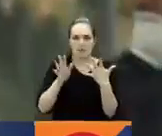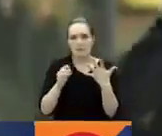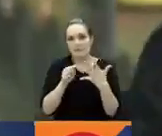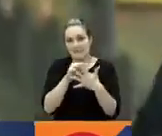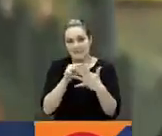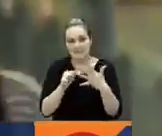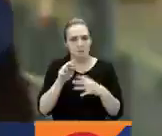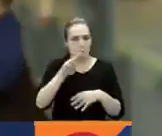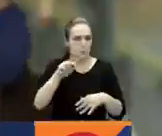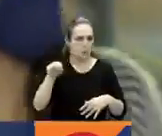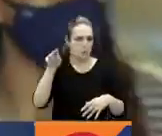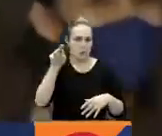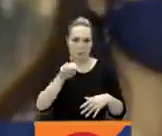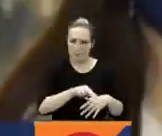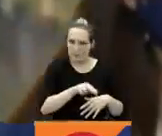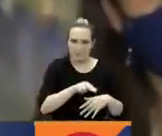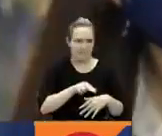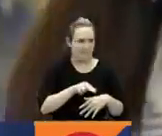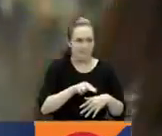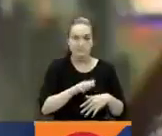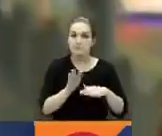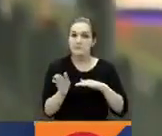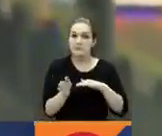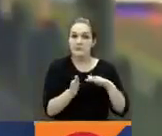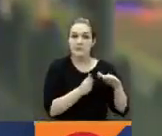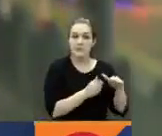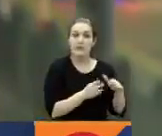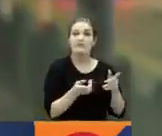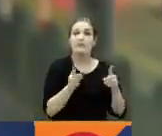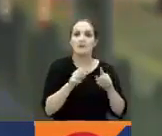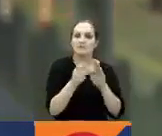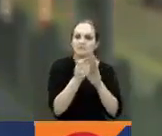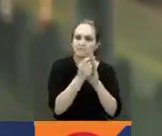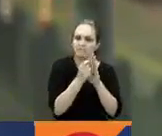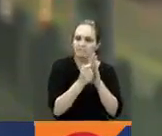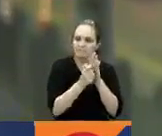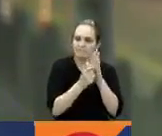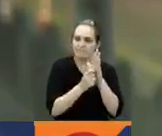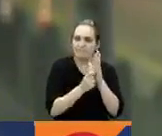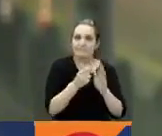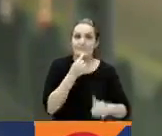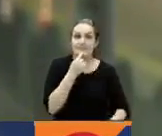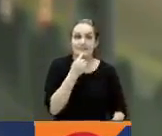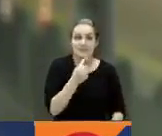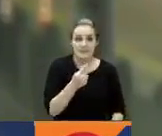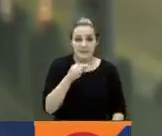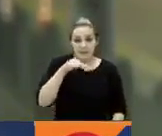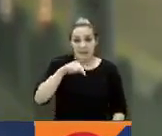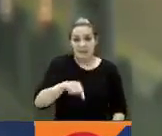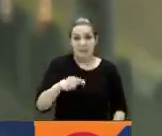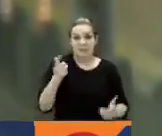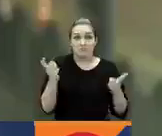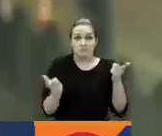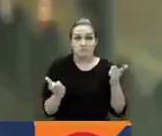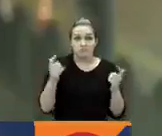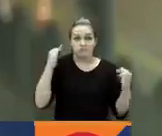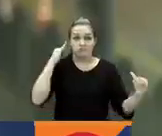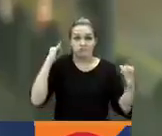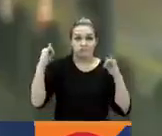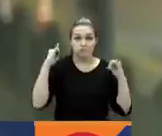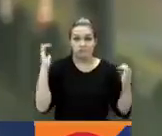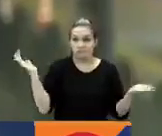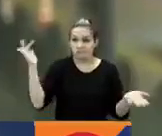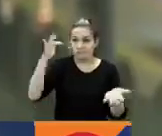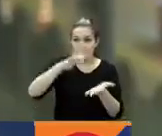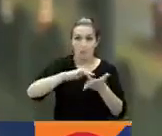Soacha. Otra de las restricciones es para los vehículos de carga, no solamente por esta entrada a Bogotá, sino por las diferentes entradas a la capital,